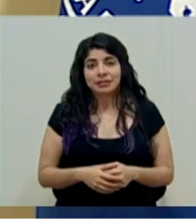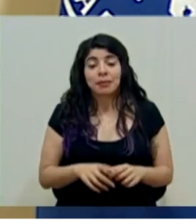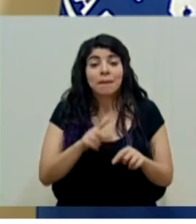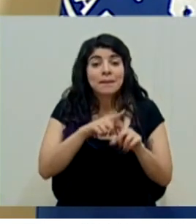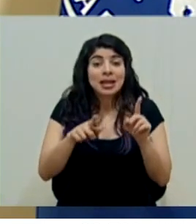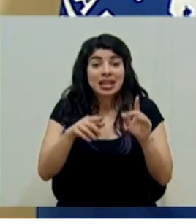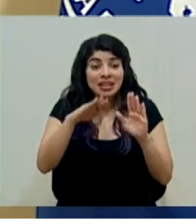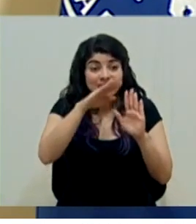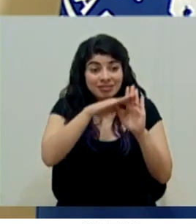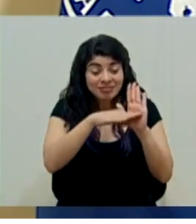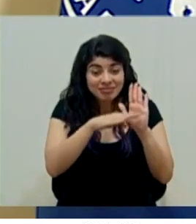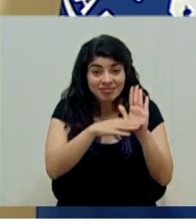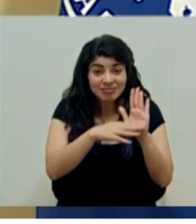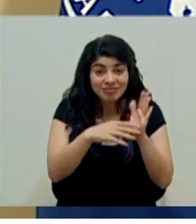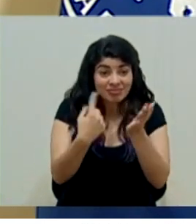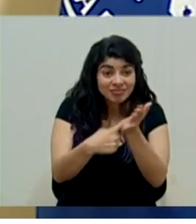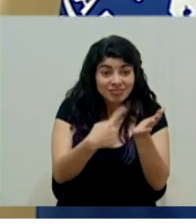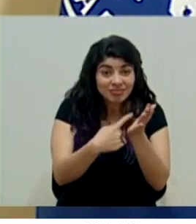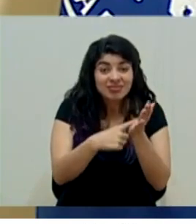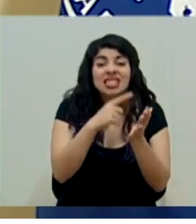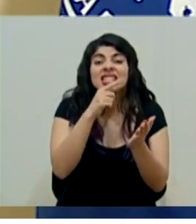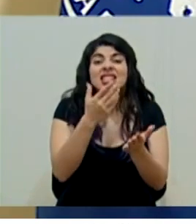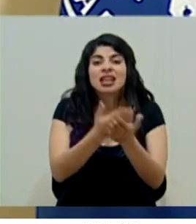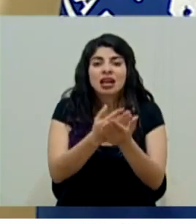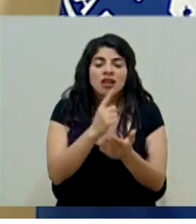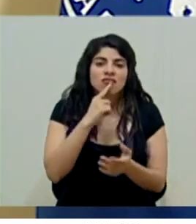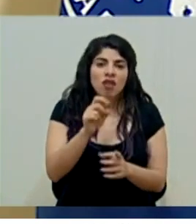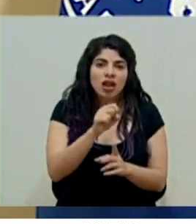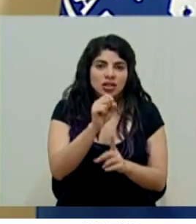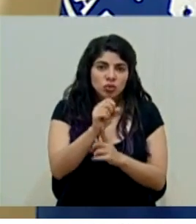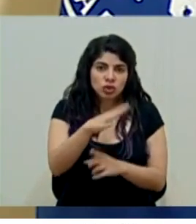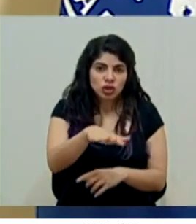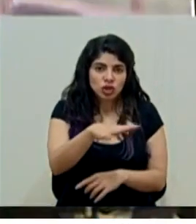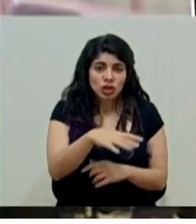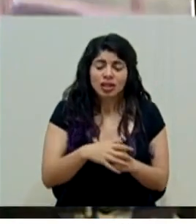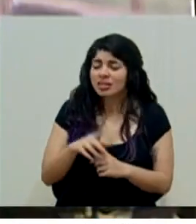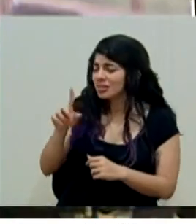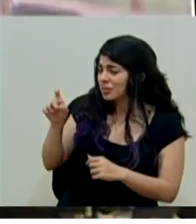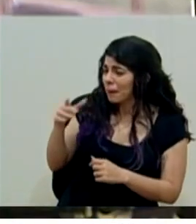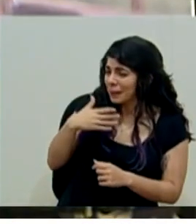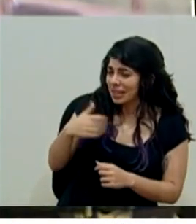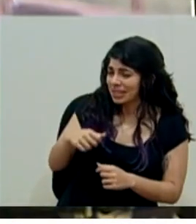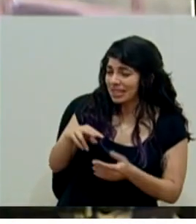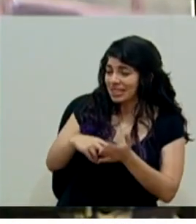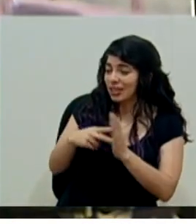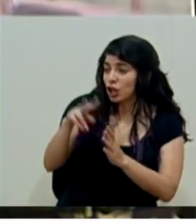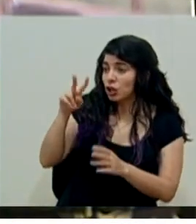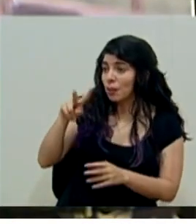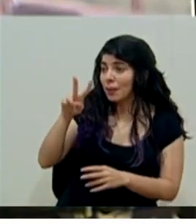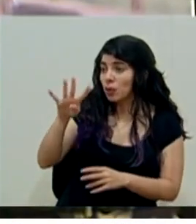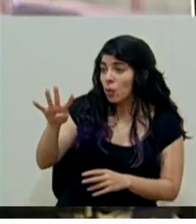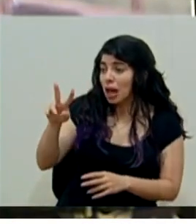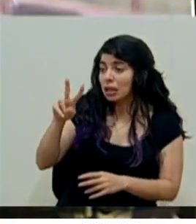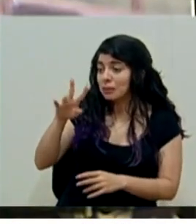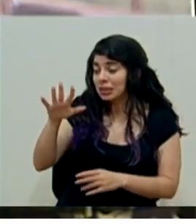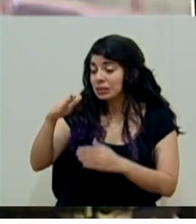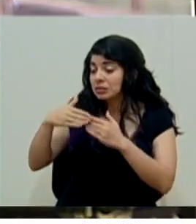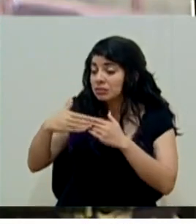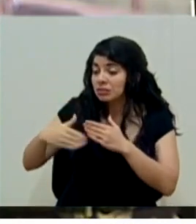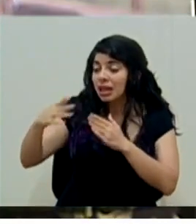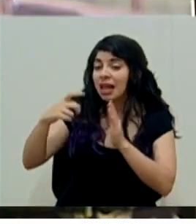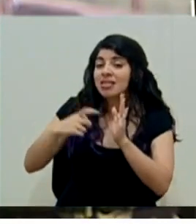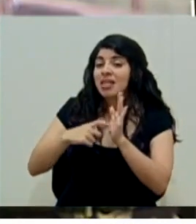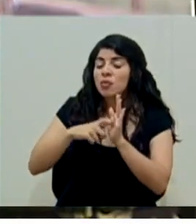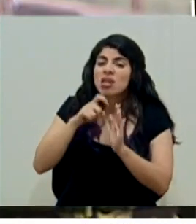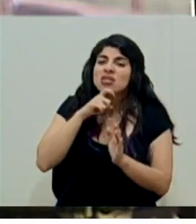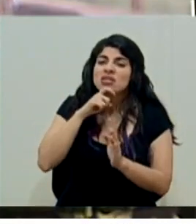Pero los términos de la conversación los da la situación, la realidad. Presidente, es difícil entender la trayectoria de la deuda después del 2024-25 cuando las medidas